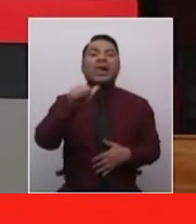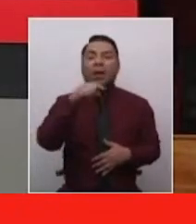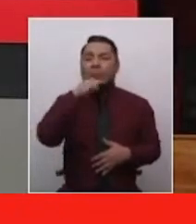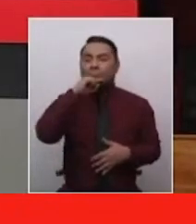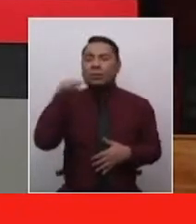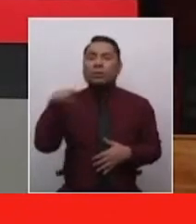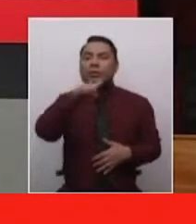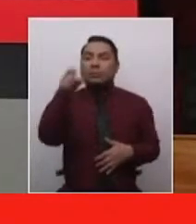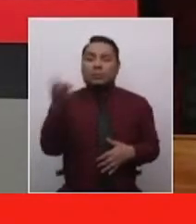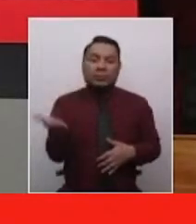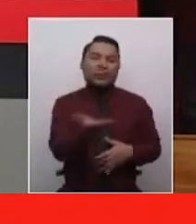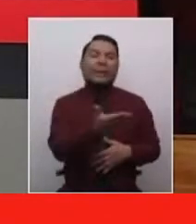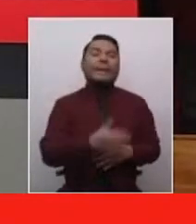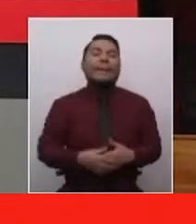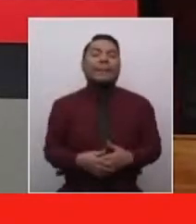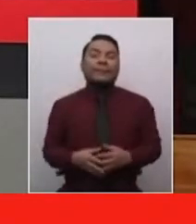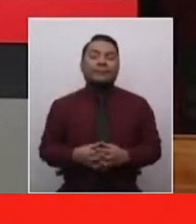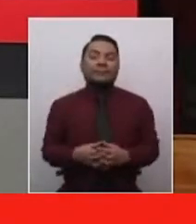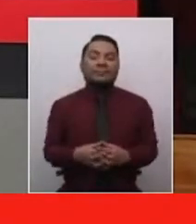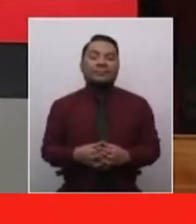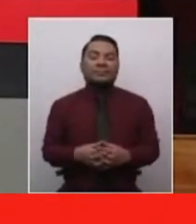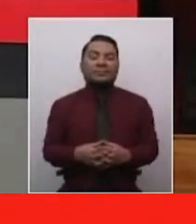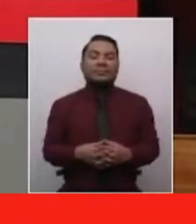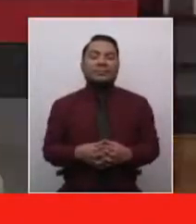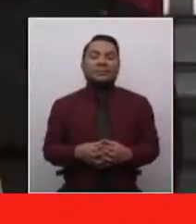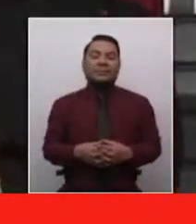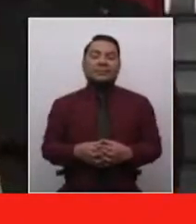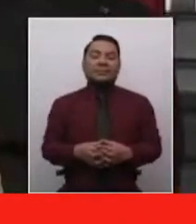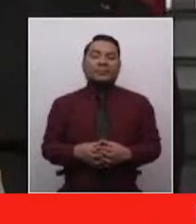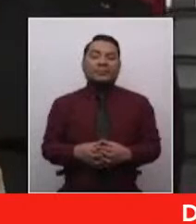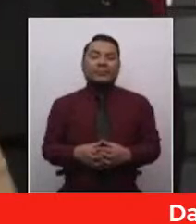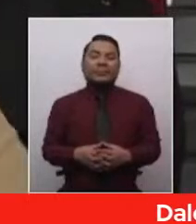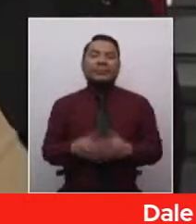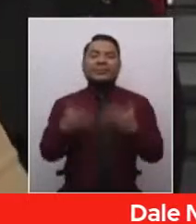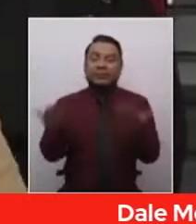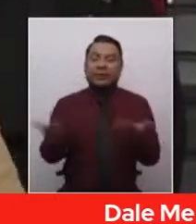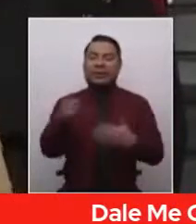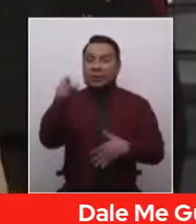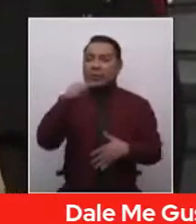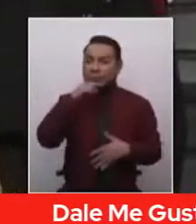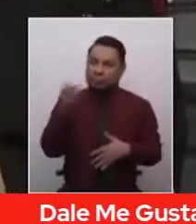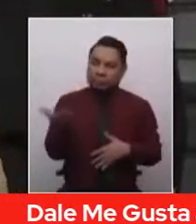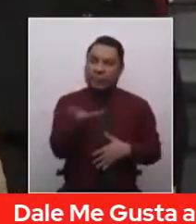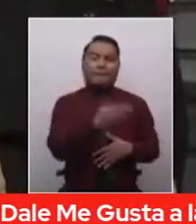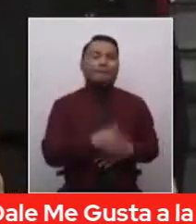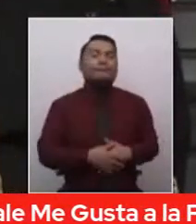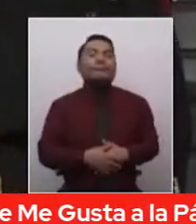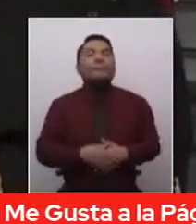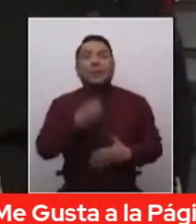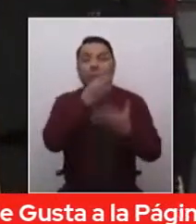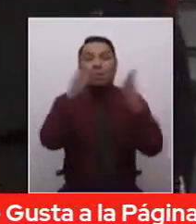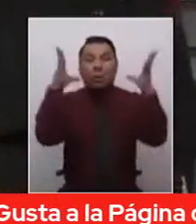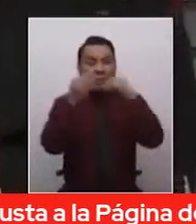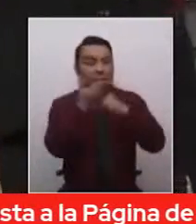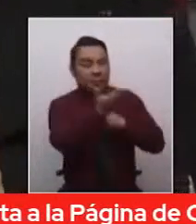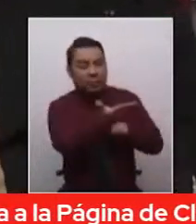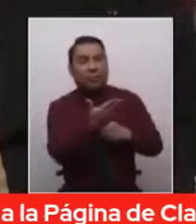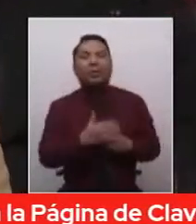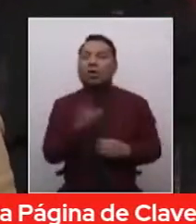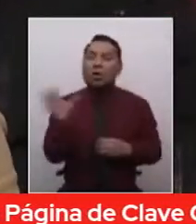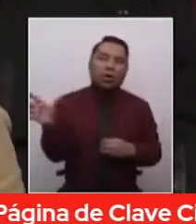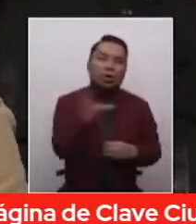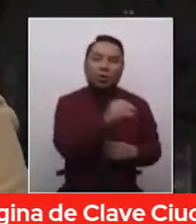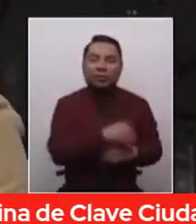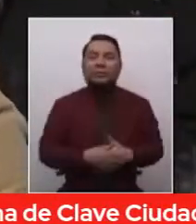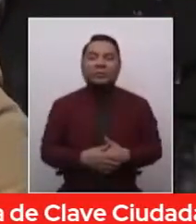Flores Chávez, por si lo quiere anotar. Perfecto. Ahora sí, Gabriela, ciudadana, adelante, por favor. Buenas noches, candidato. Buenas noches con todos